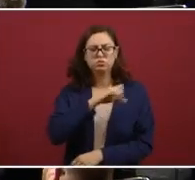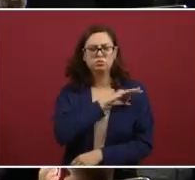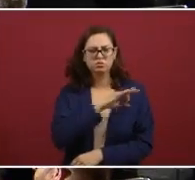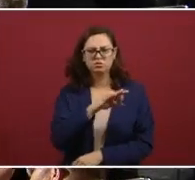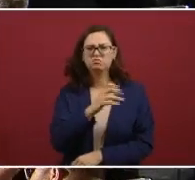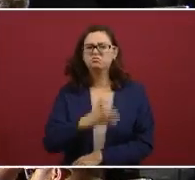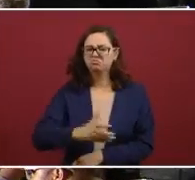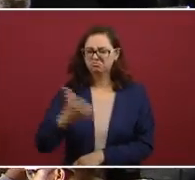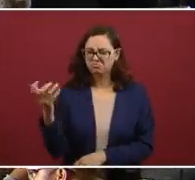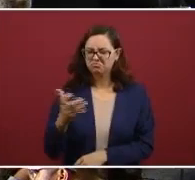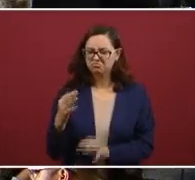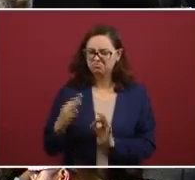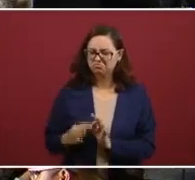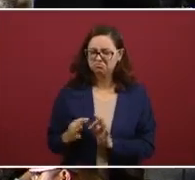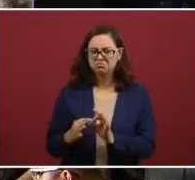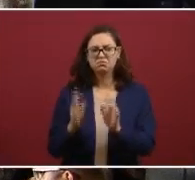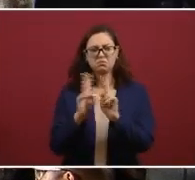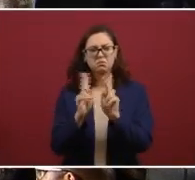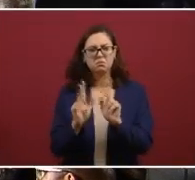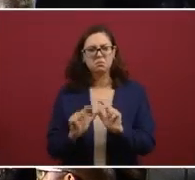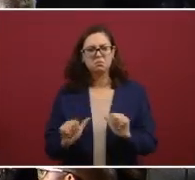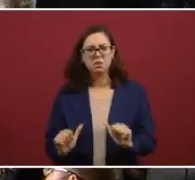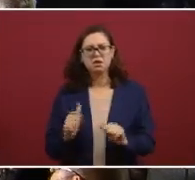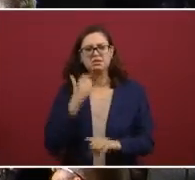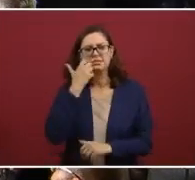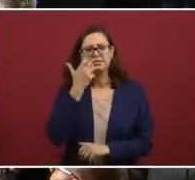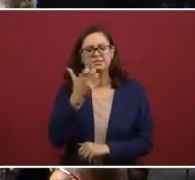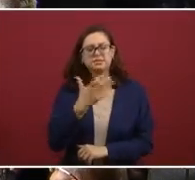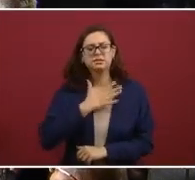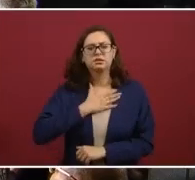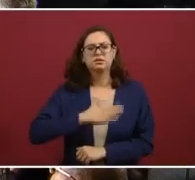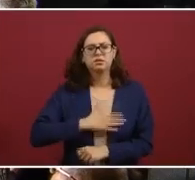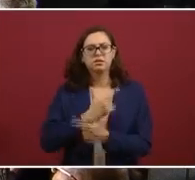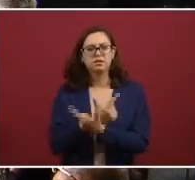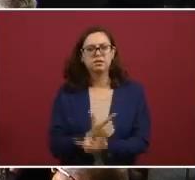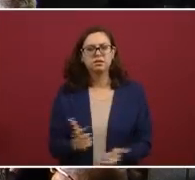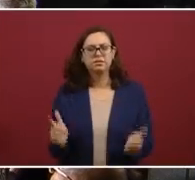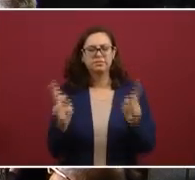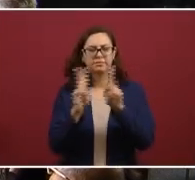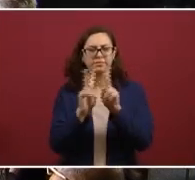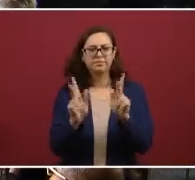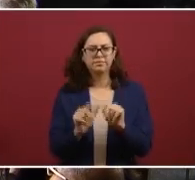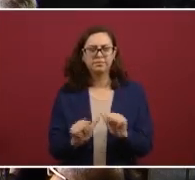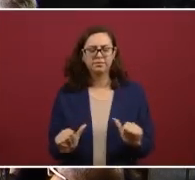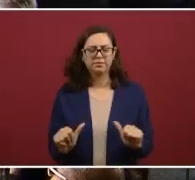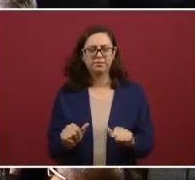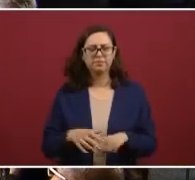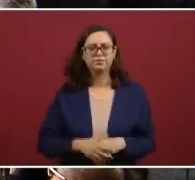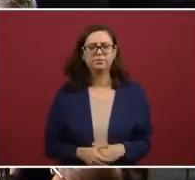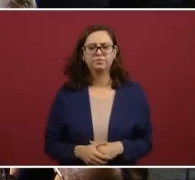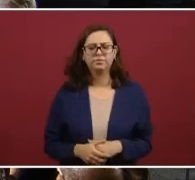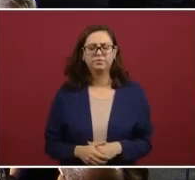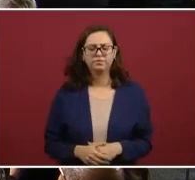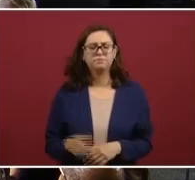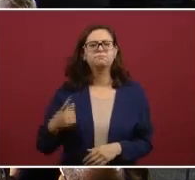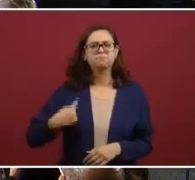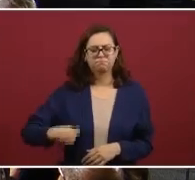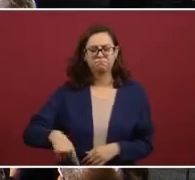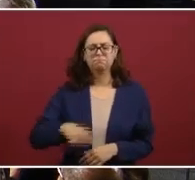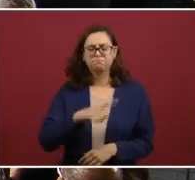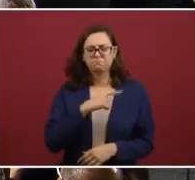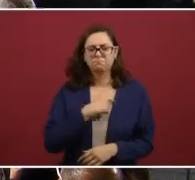nos proponemos algo, cuando queremos justicia, libertad, paz. Este es nuestro mérito, el